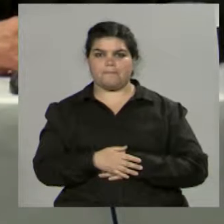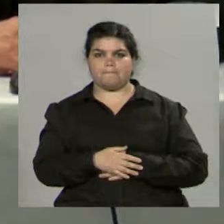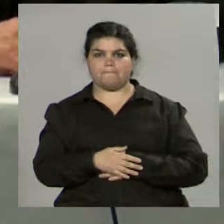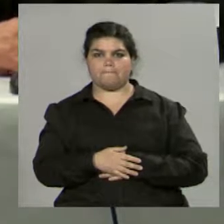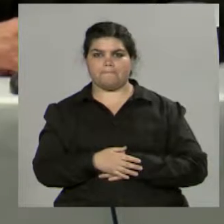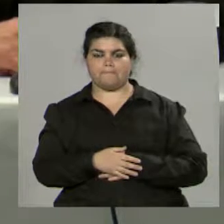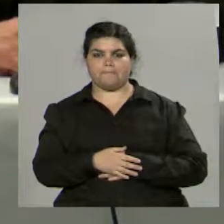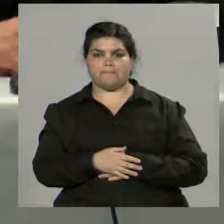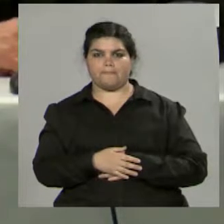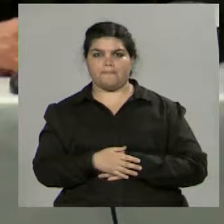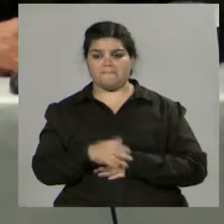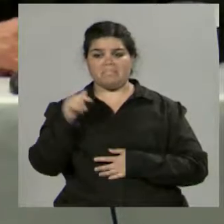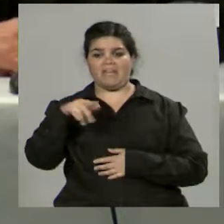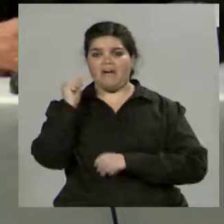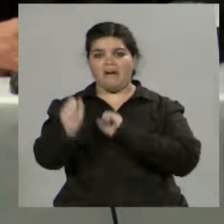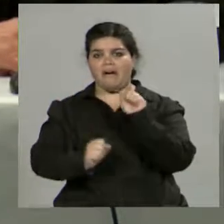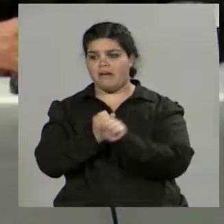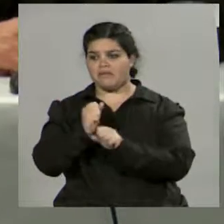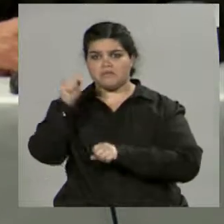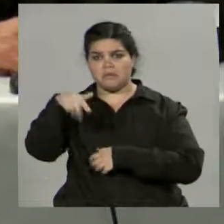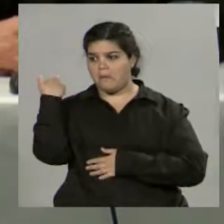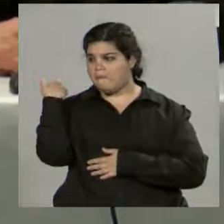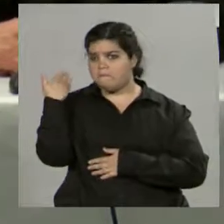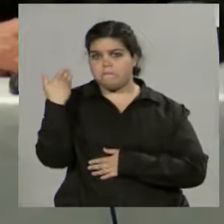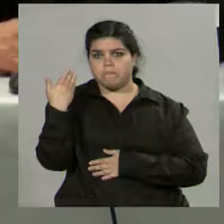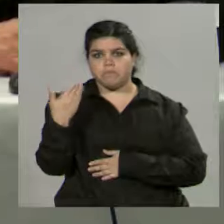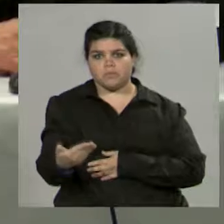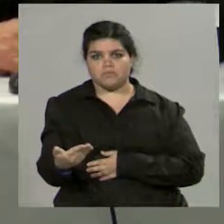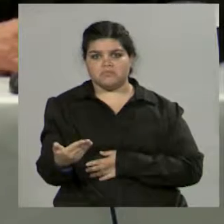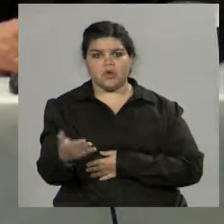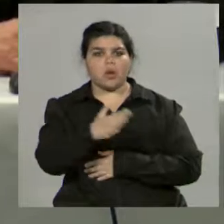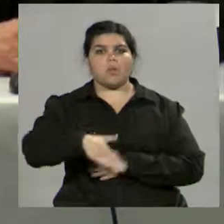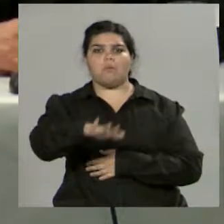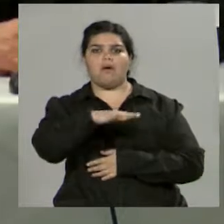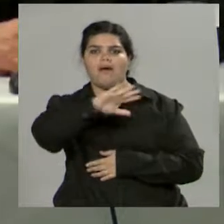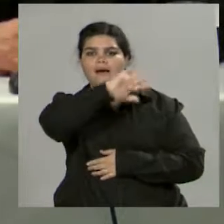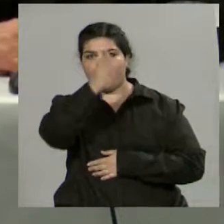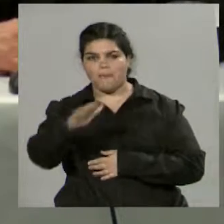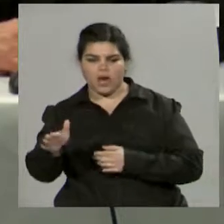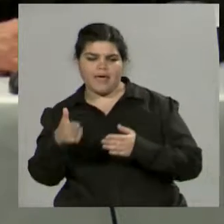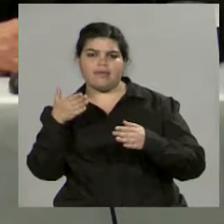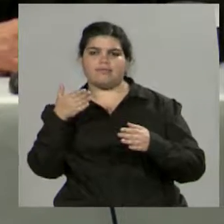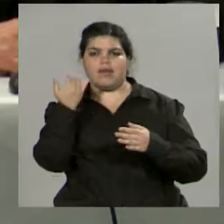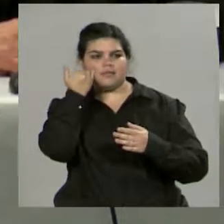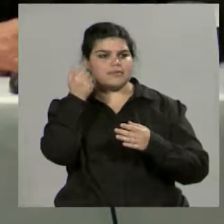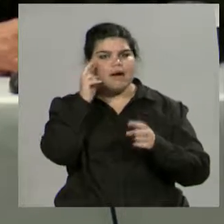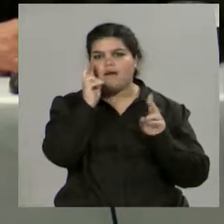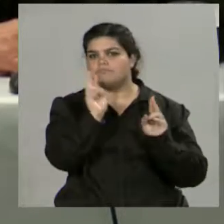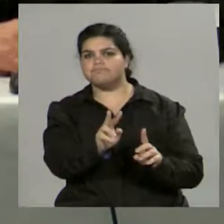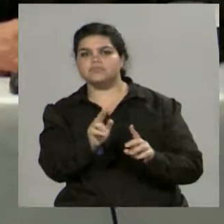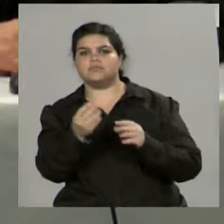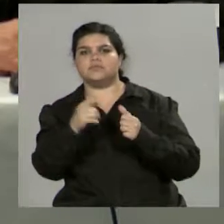no habiendo hasta el momento, habiéndose abierto todo, las camionetas, los escuadrones de